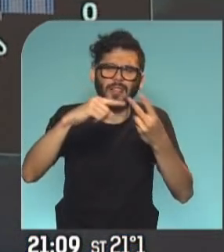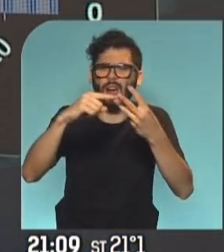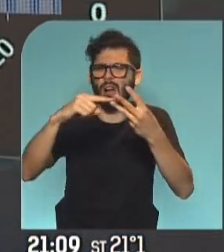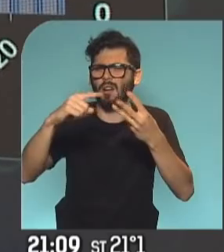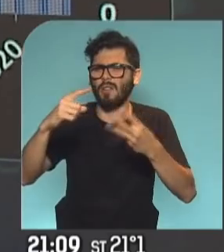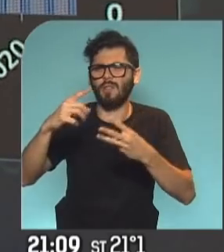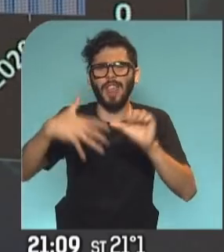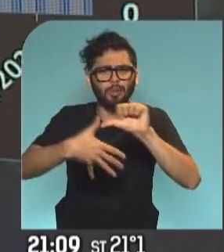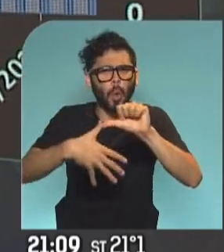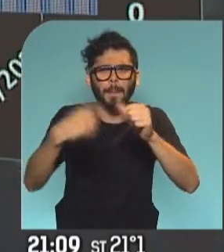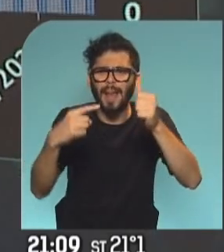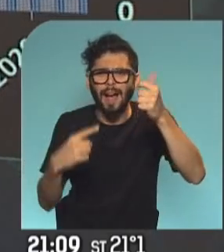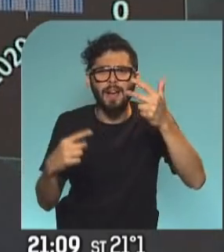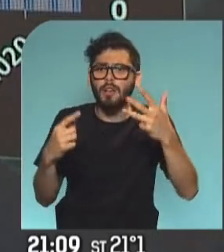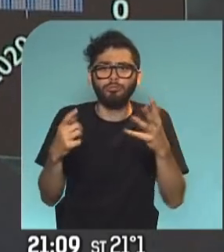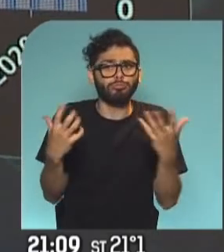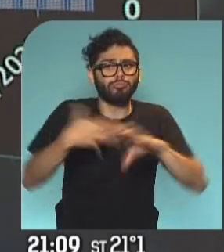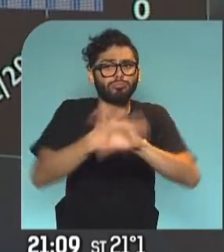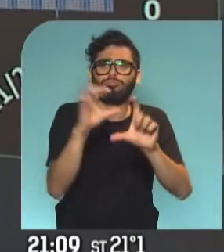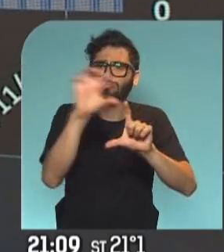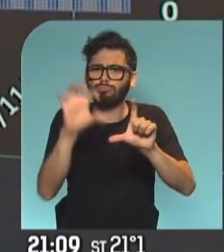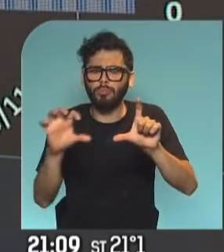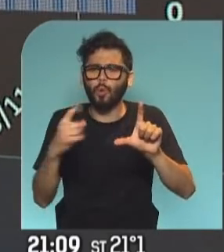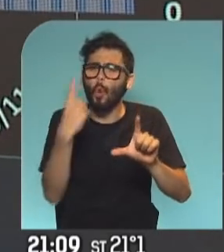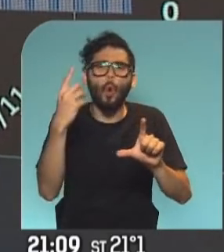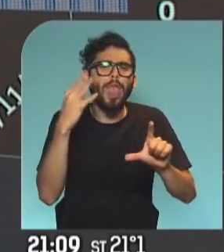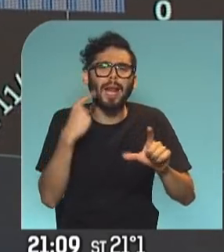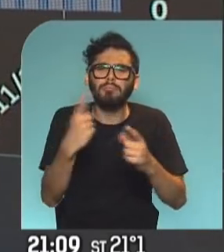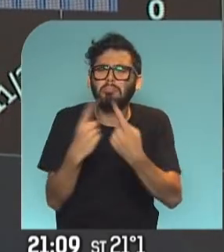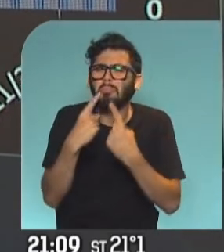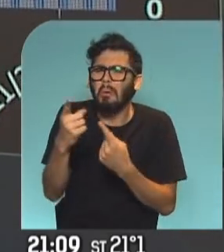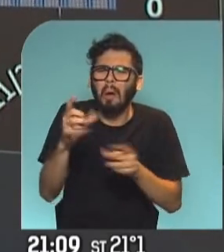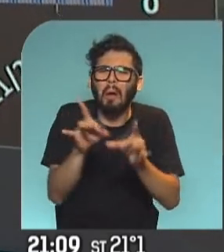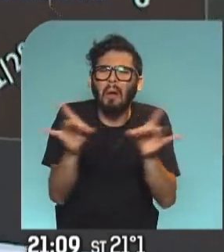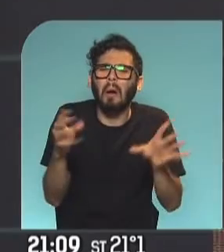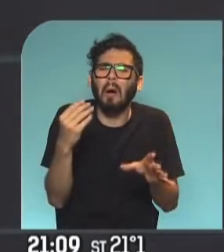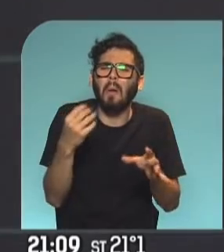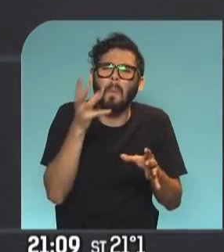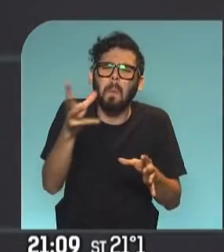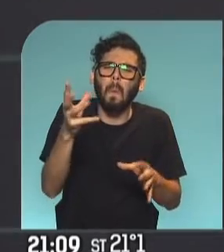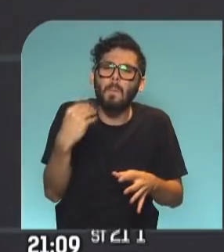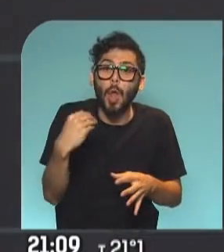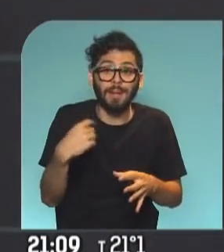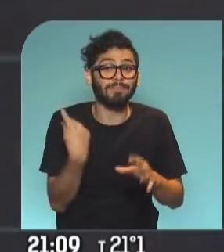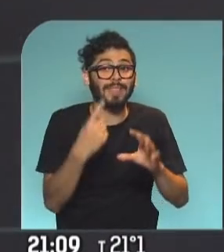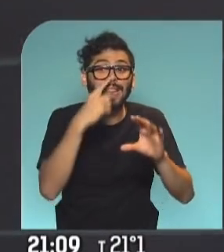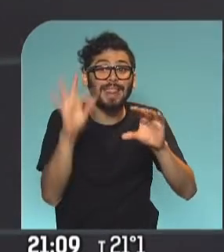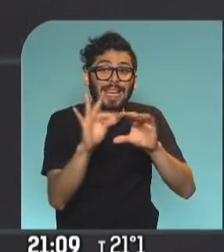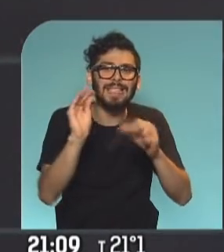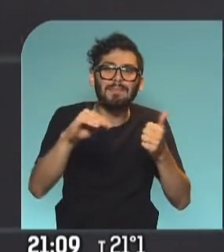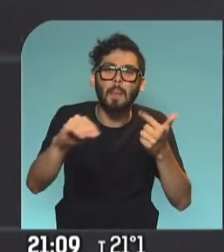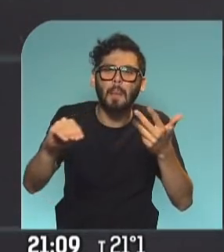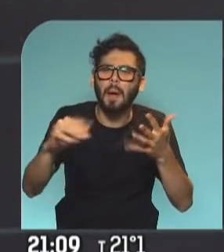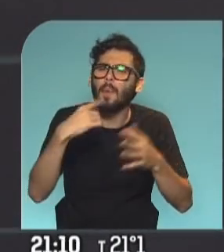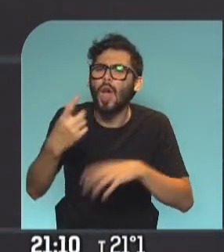de Sudamérica, y hablábamos con un inglés y le decía, ¿por qué tienen tantas infecciones? Y estamos testeando más. ¿Y cuándo nos empiezan